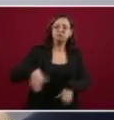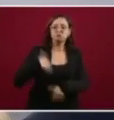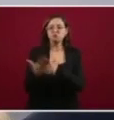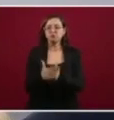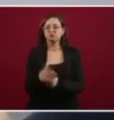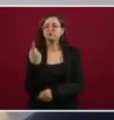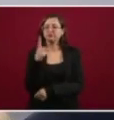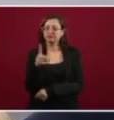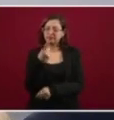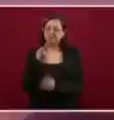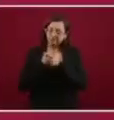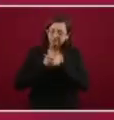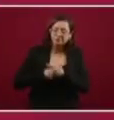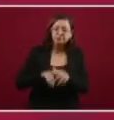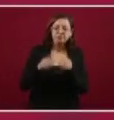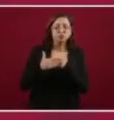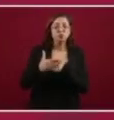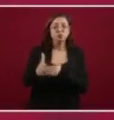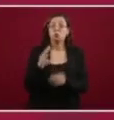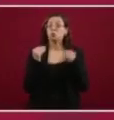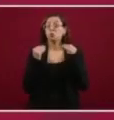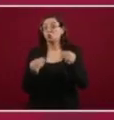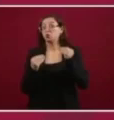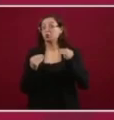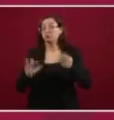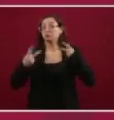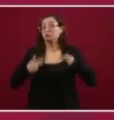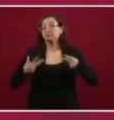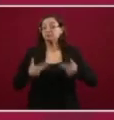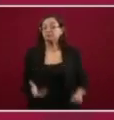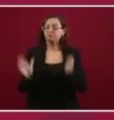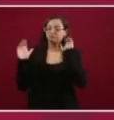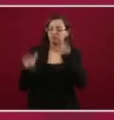generar mucho trabajo, mucho empleo.